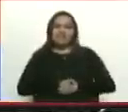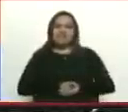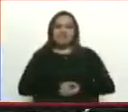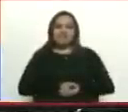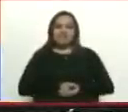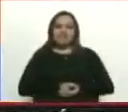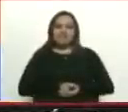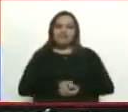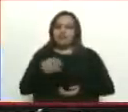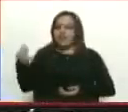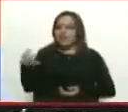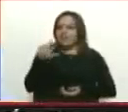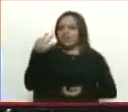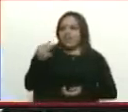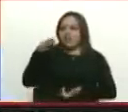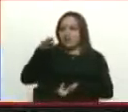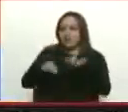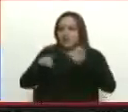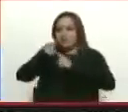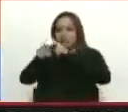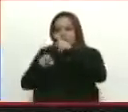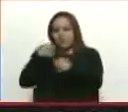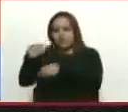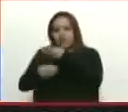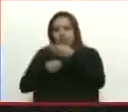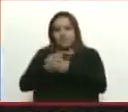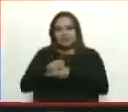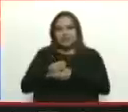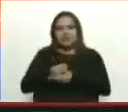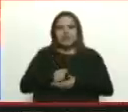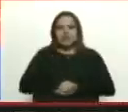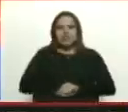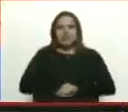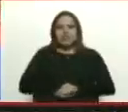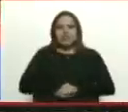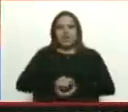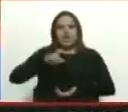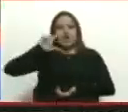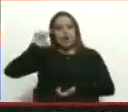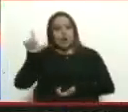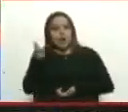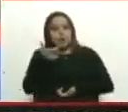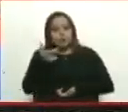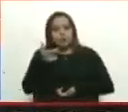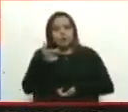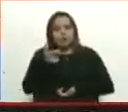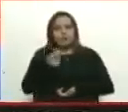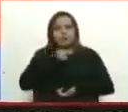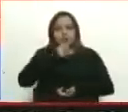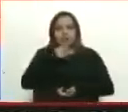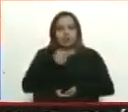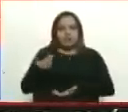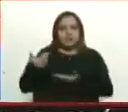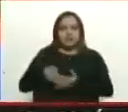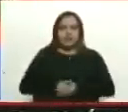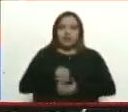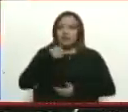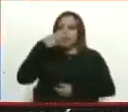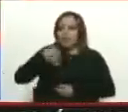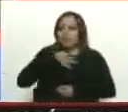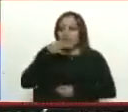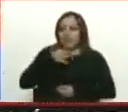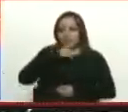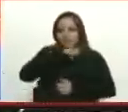La tercera y última pregunta la realiza Angélica Mejías por Globovisión. Buenas tardes, vicepresidente, para usted y para todo el